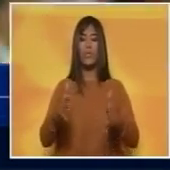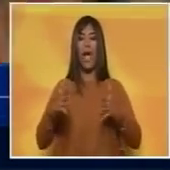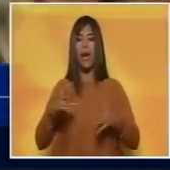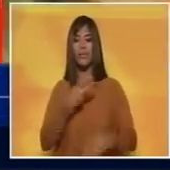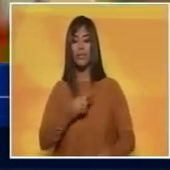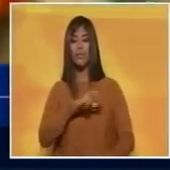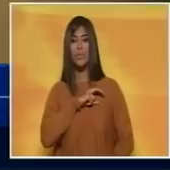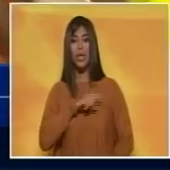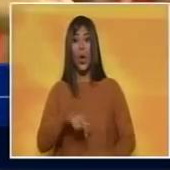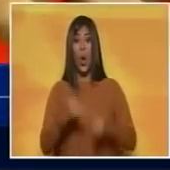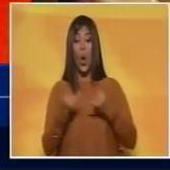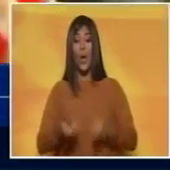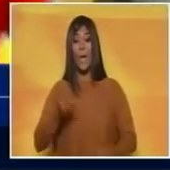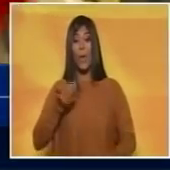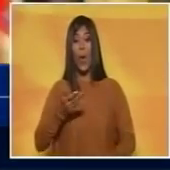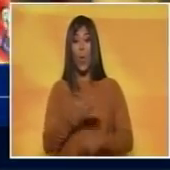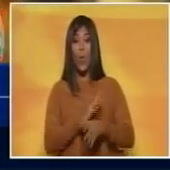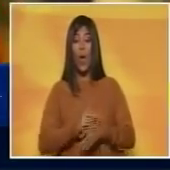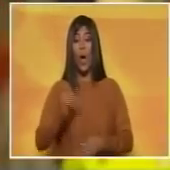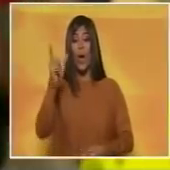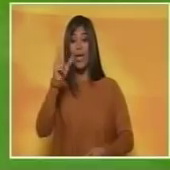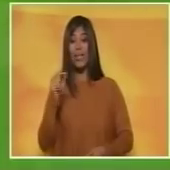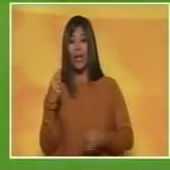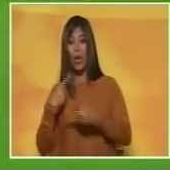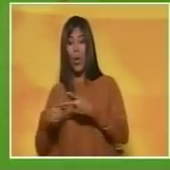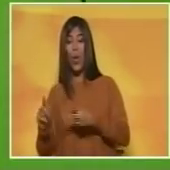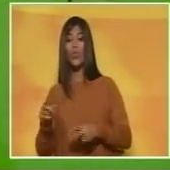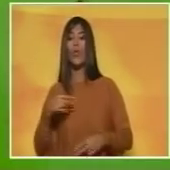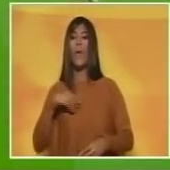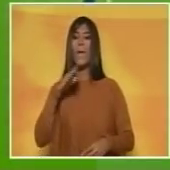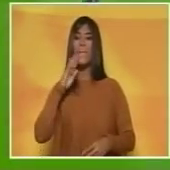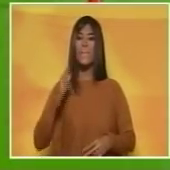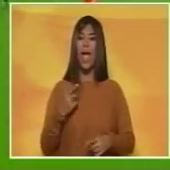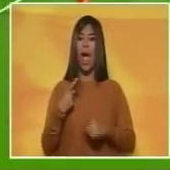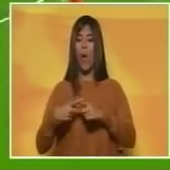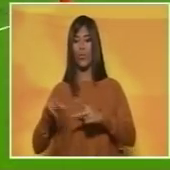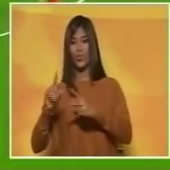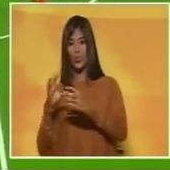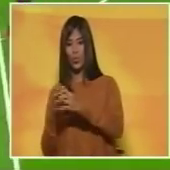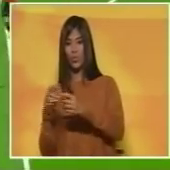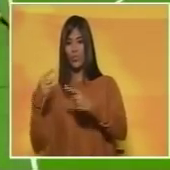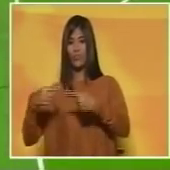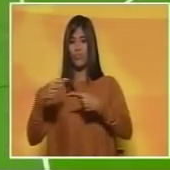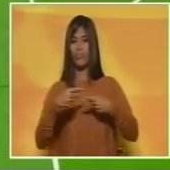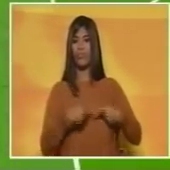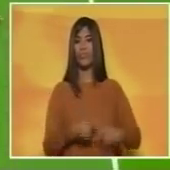Roja. Hoy destacan Italia contra Bosnia y Bélgica versus Escocia.